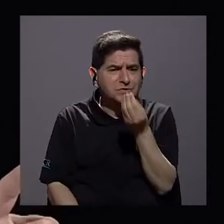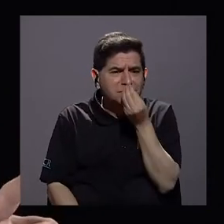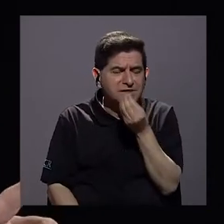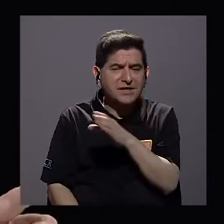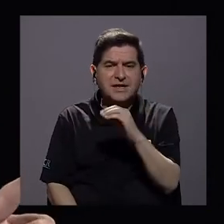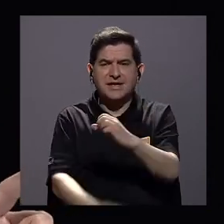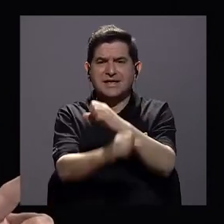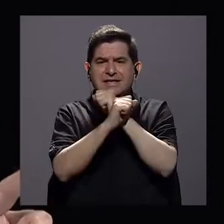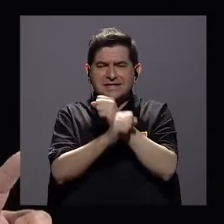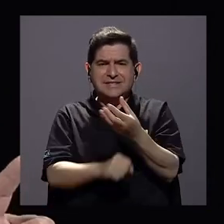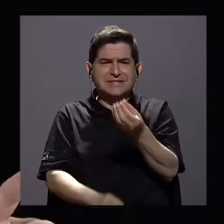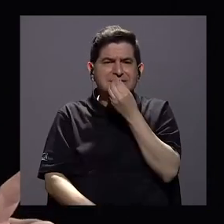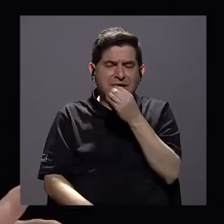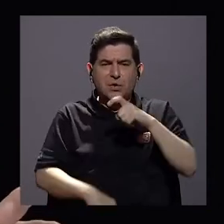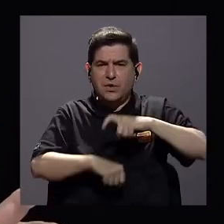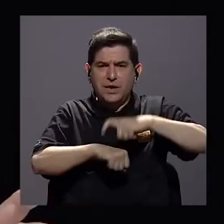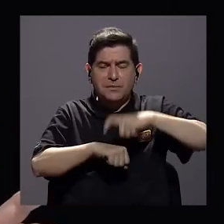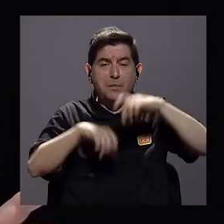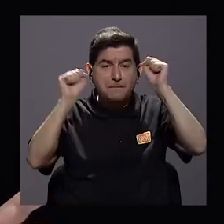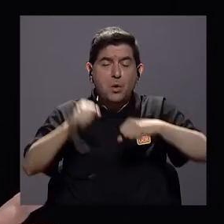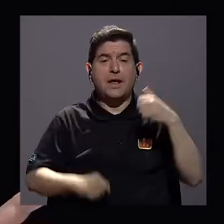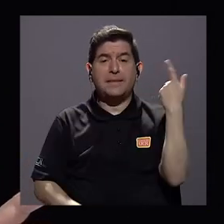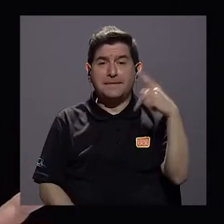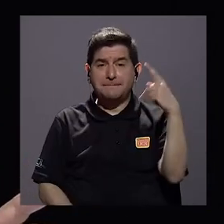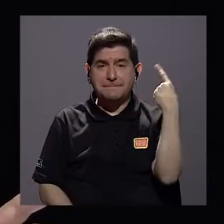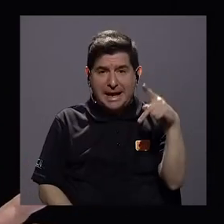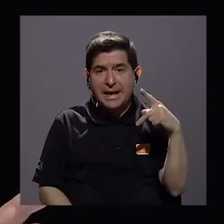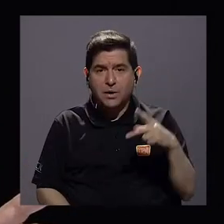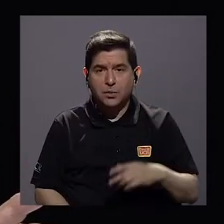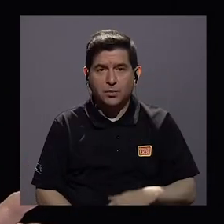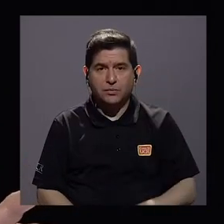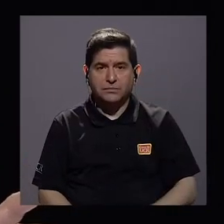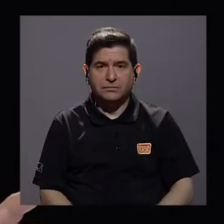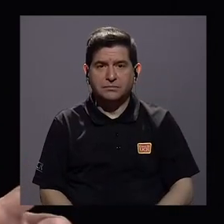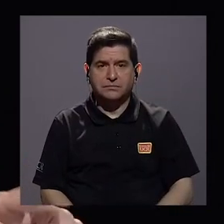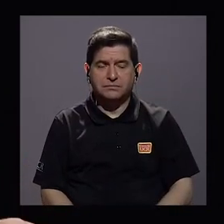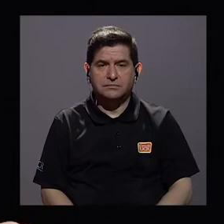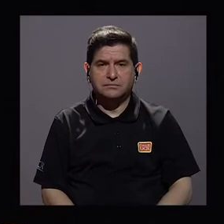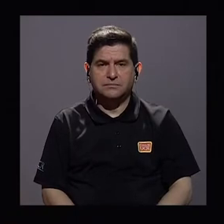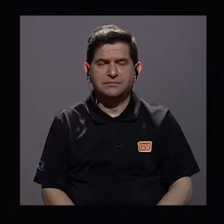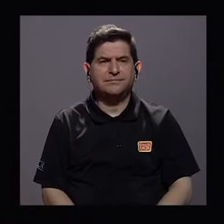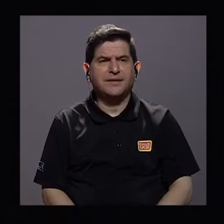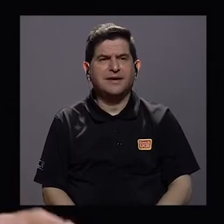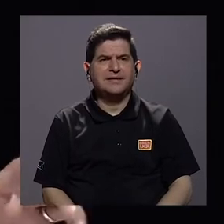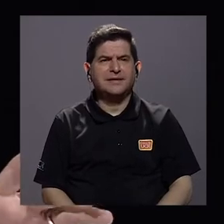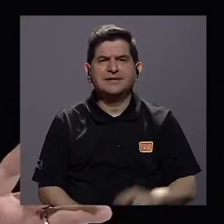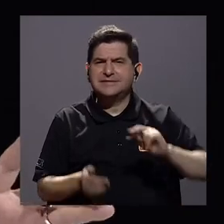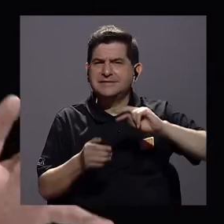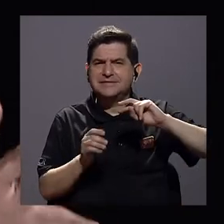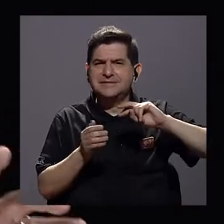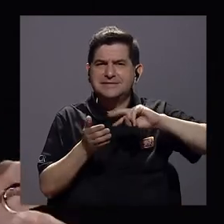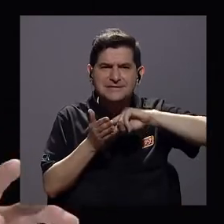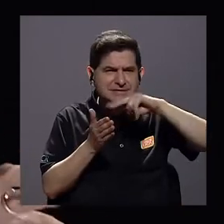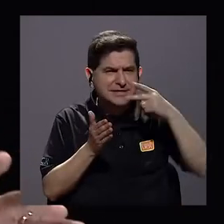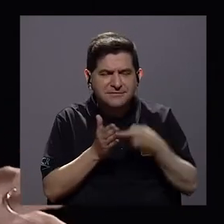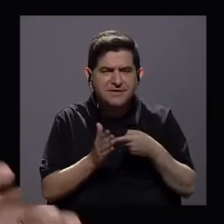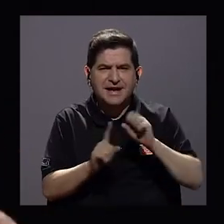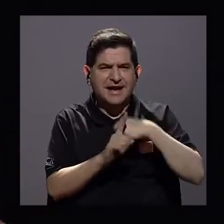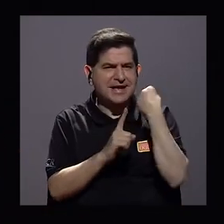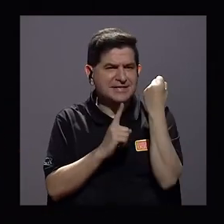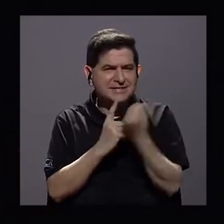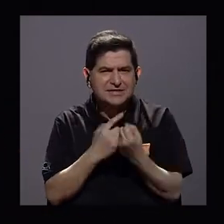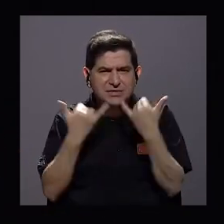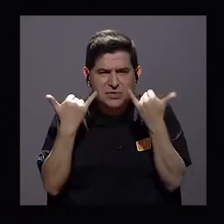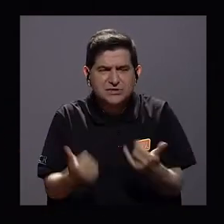seguridad alimentaria en algún momento pueda estar en peligro. Entonces, ¿en qué términos verdaderamente estamos pasando un momento